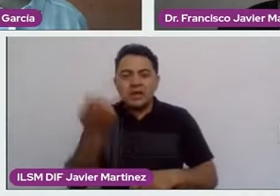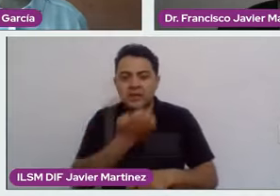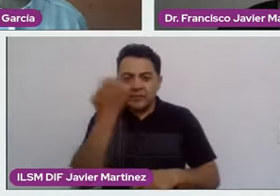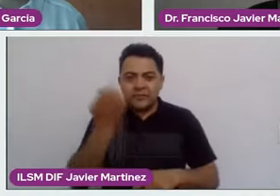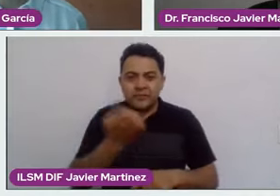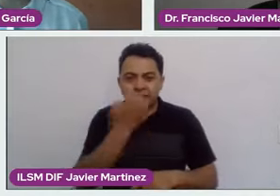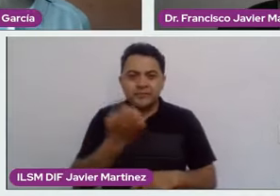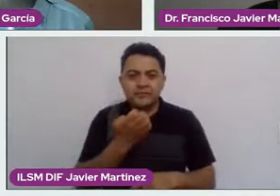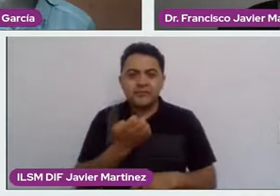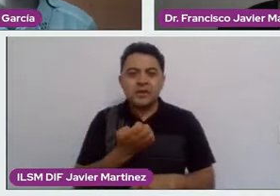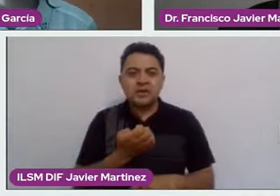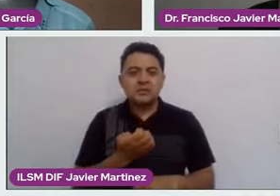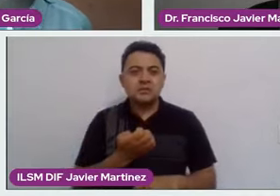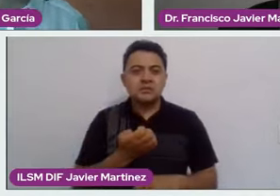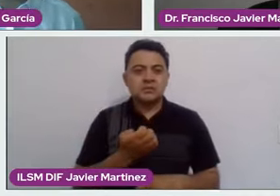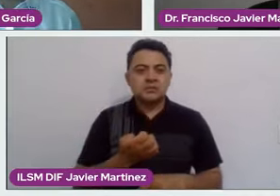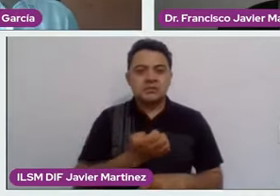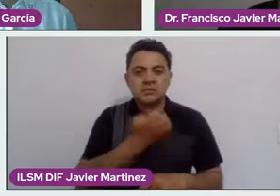la especialidad en